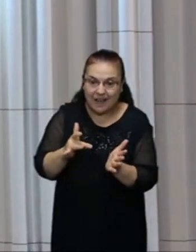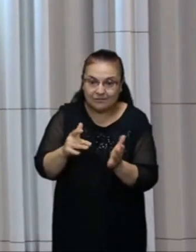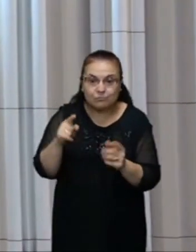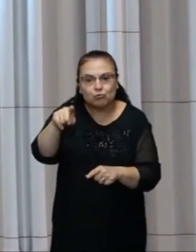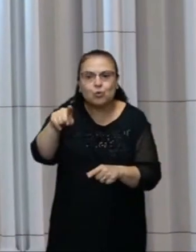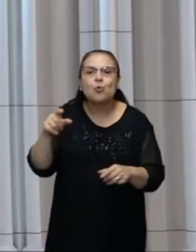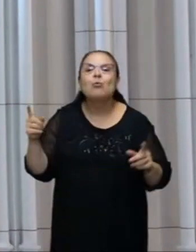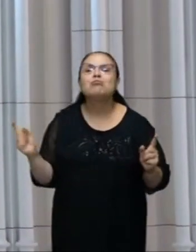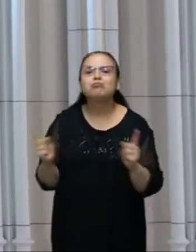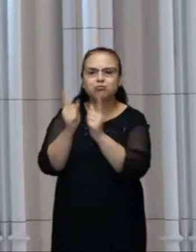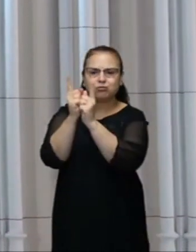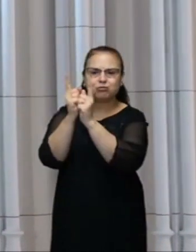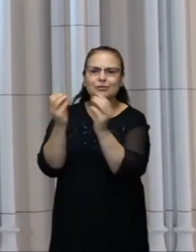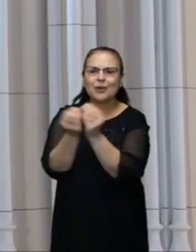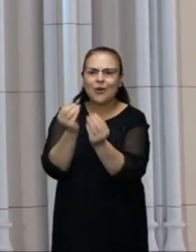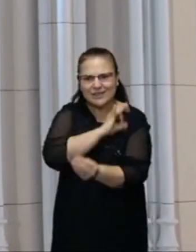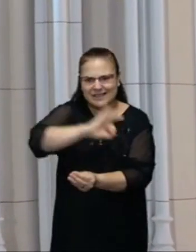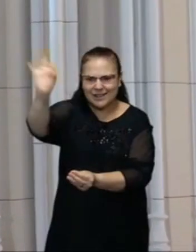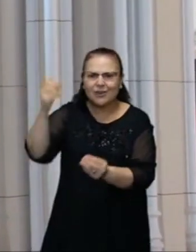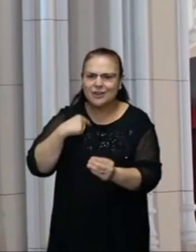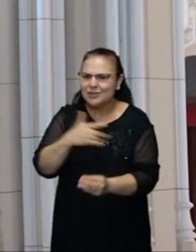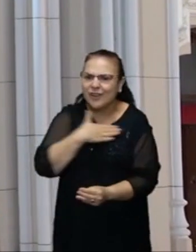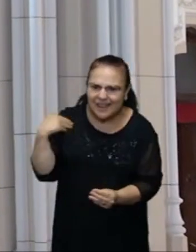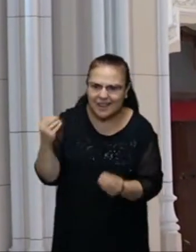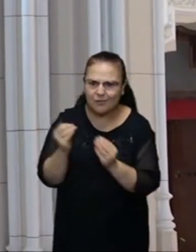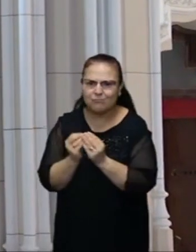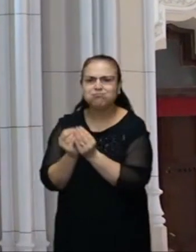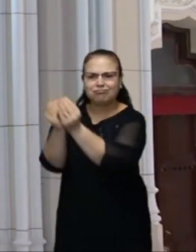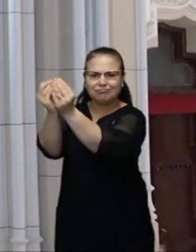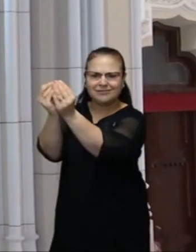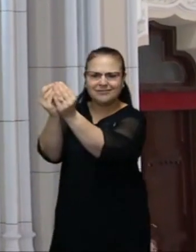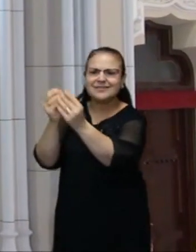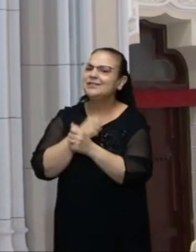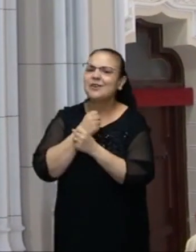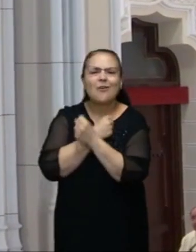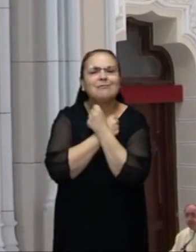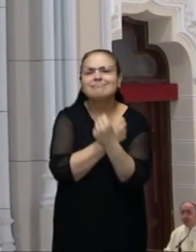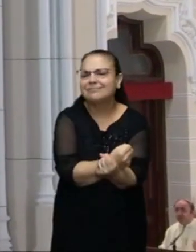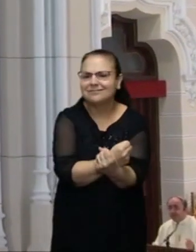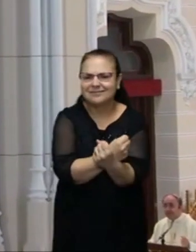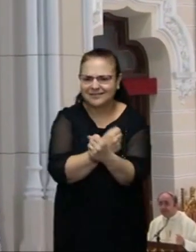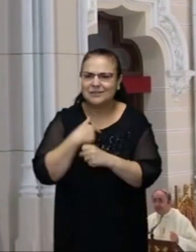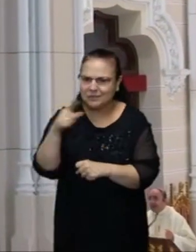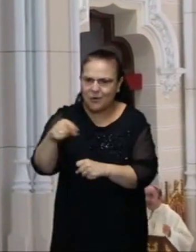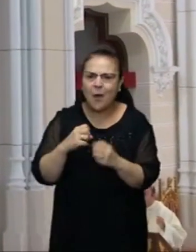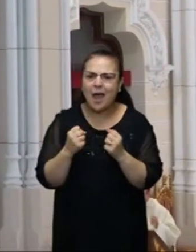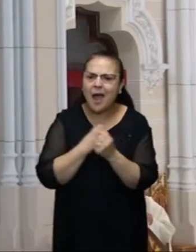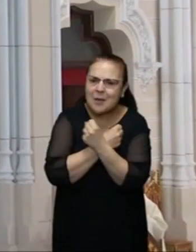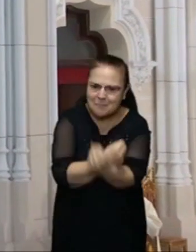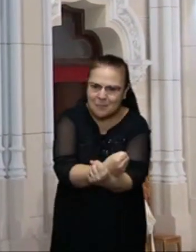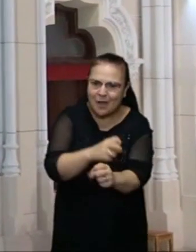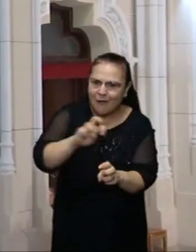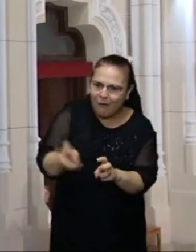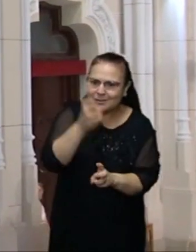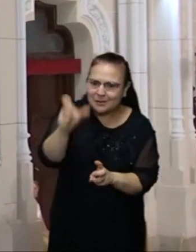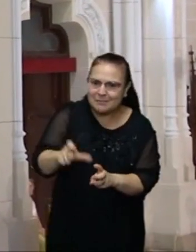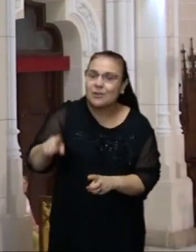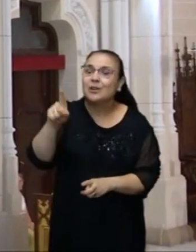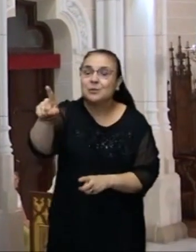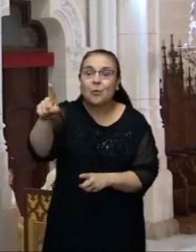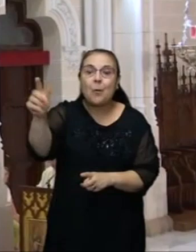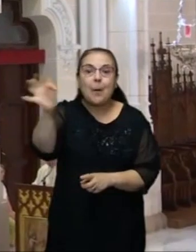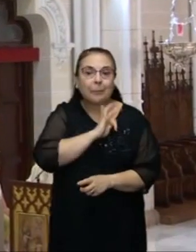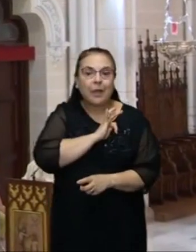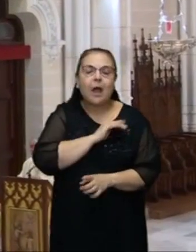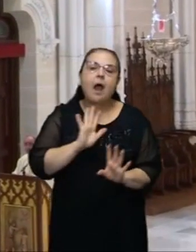estar contigo. Y porque realmente he amado por ti, me he dejado amar por ti, desde ti he amado a los demás, ahora tú me lo vas a premiar. Ah,